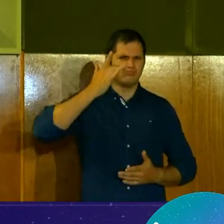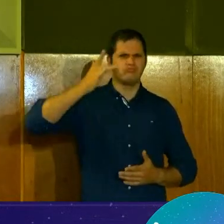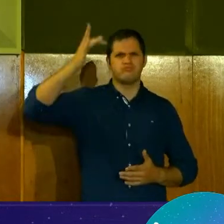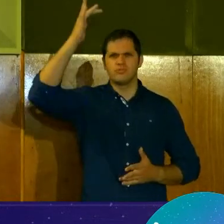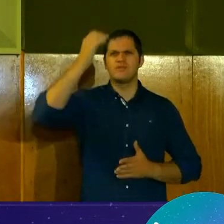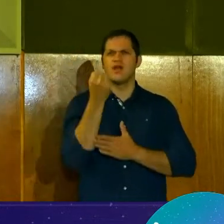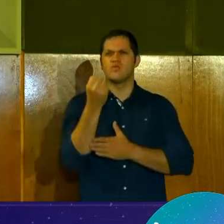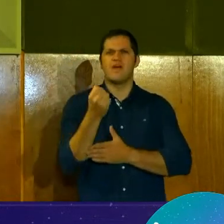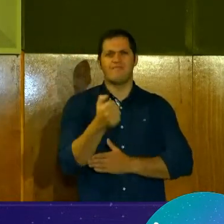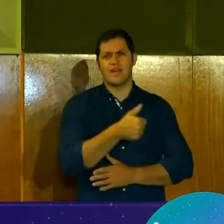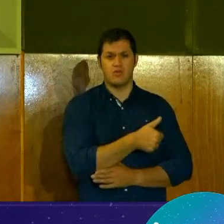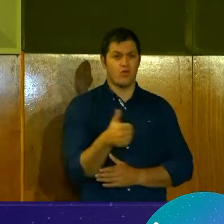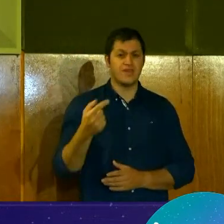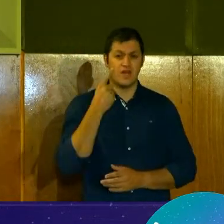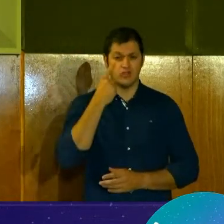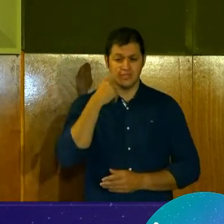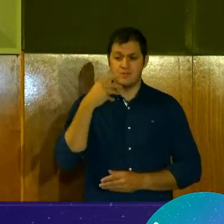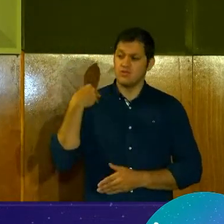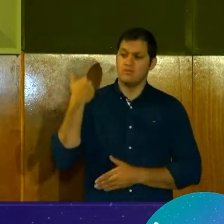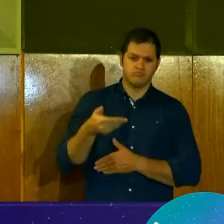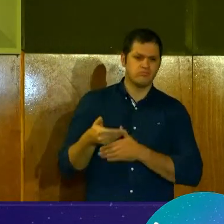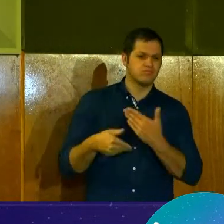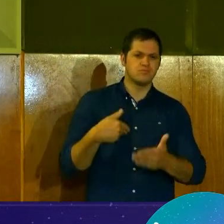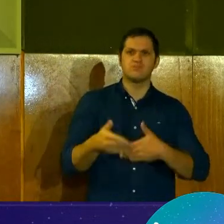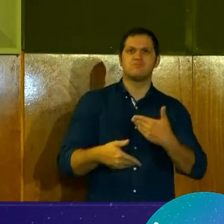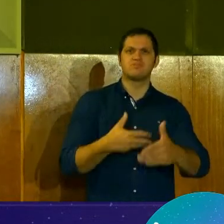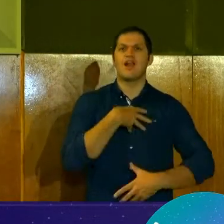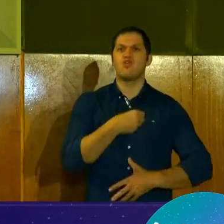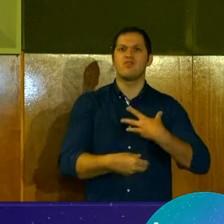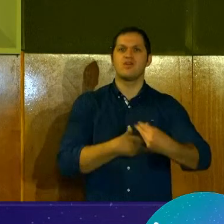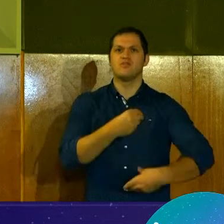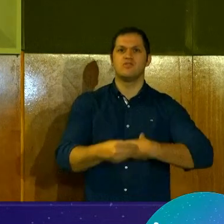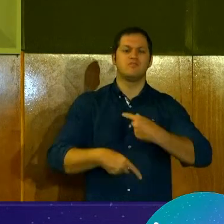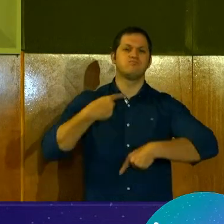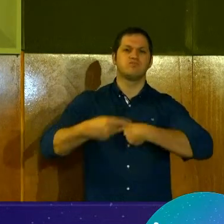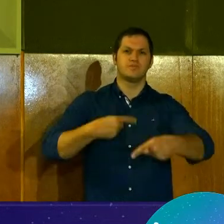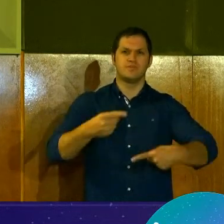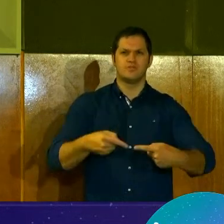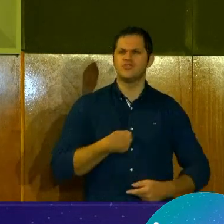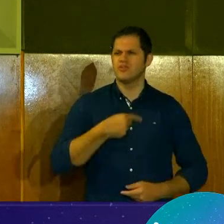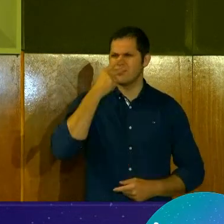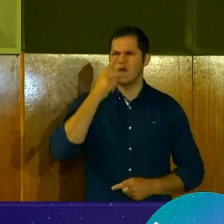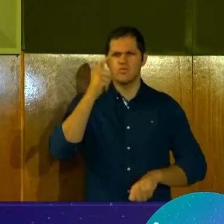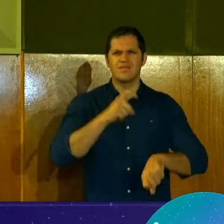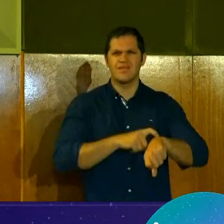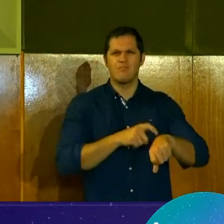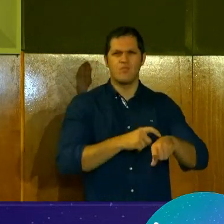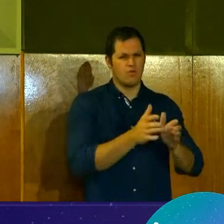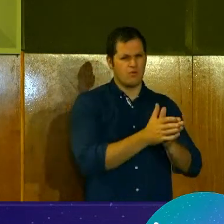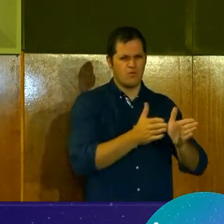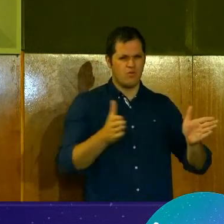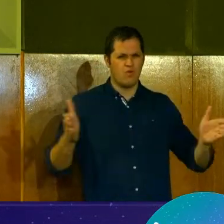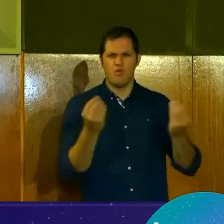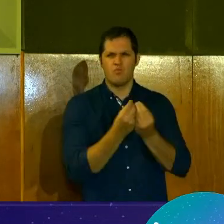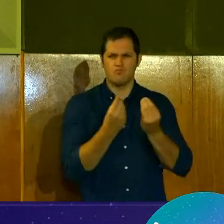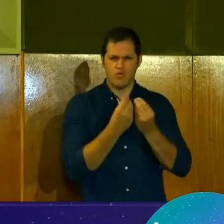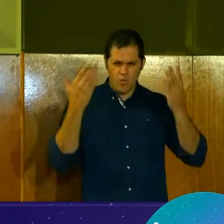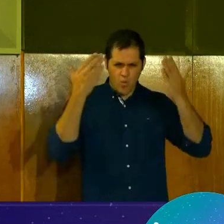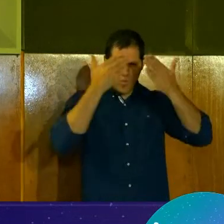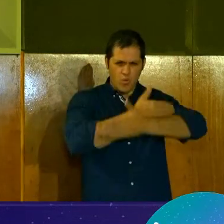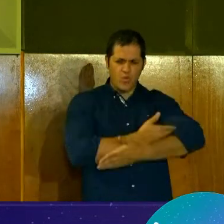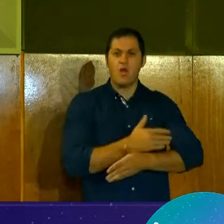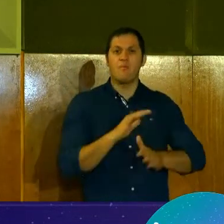como decir como las sanadoras de los pueblos pero que eran las ganadoras y que tenían toda la información que había en el fondo y transmitían esa